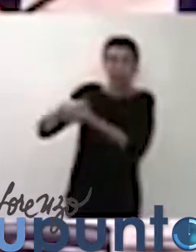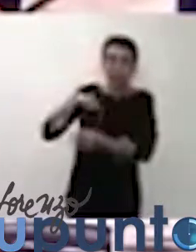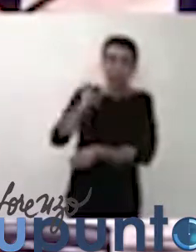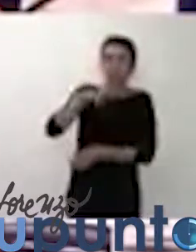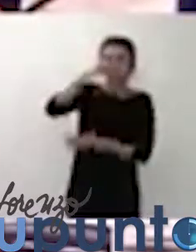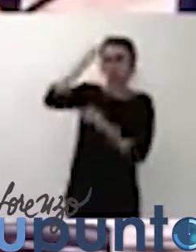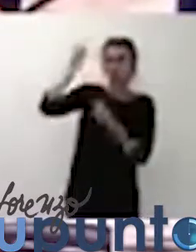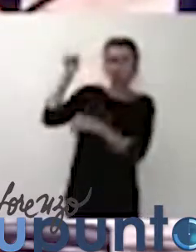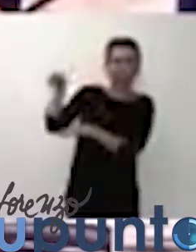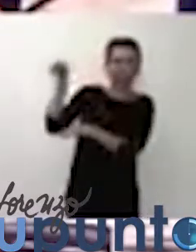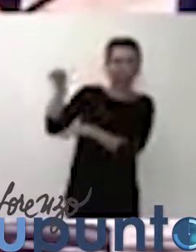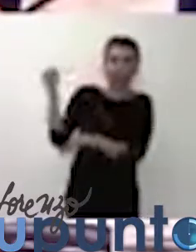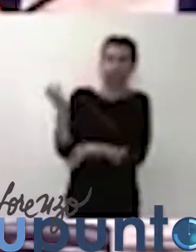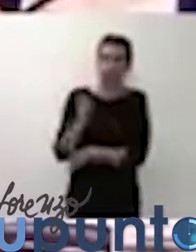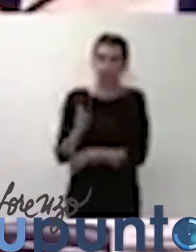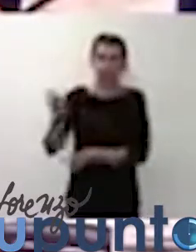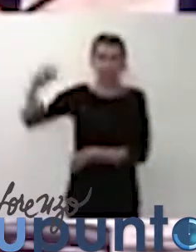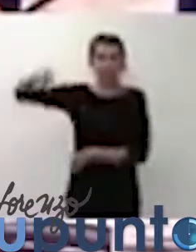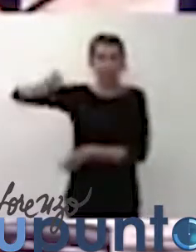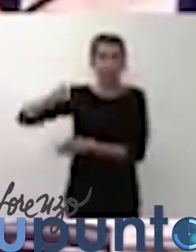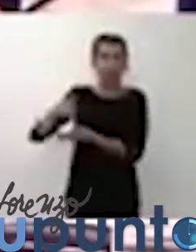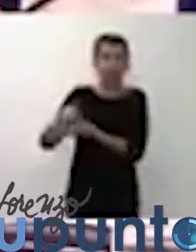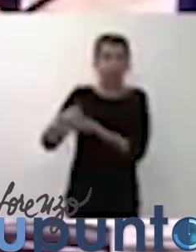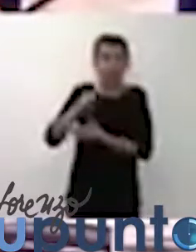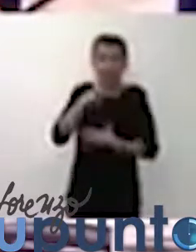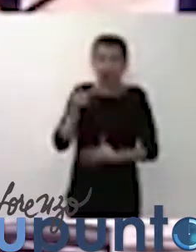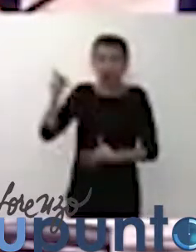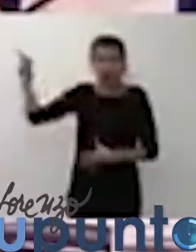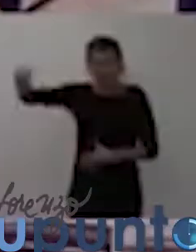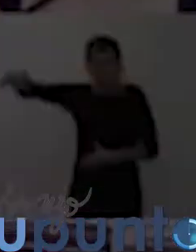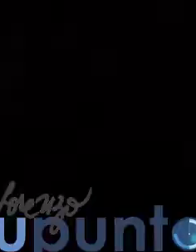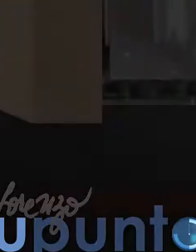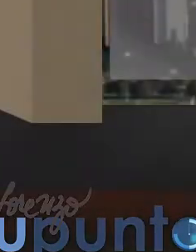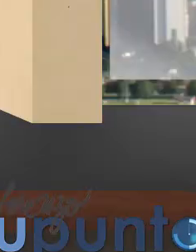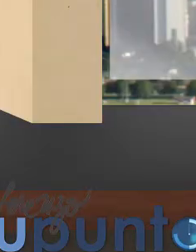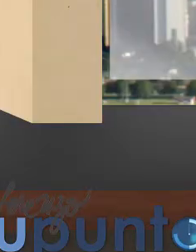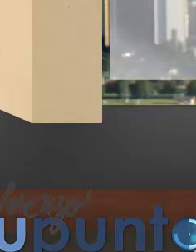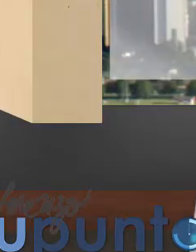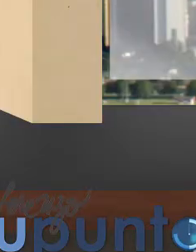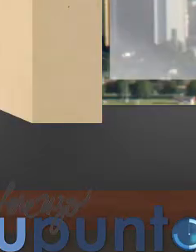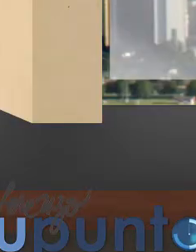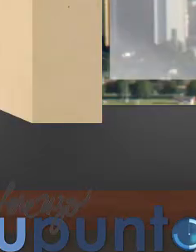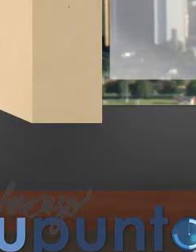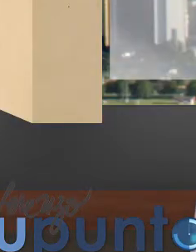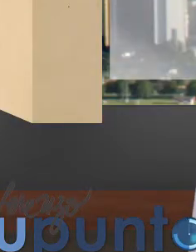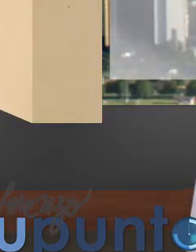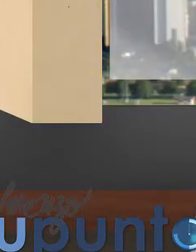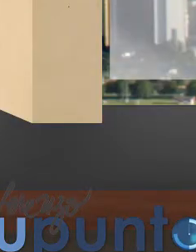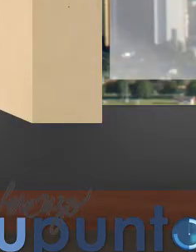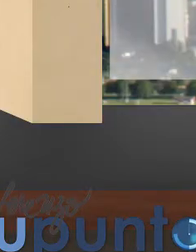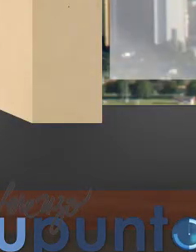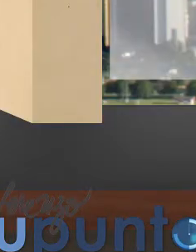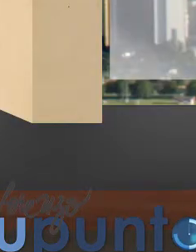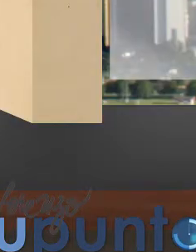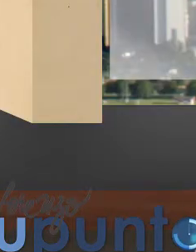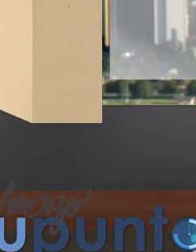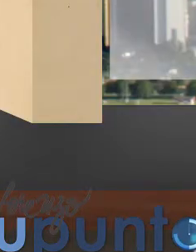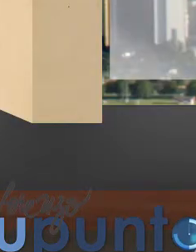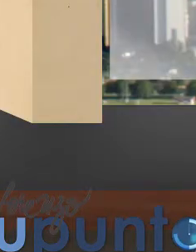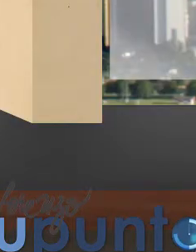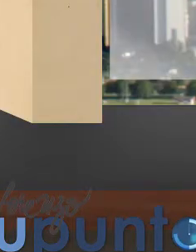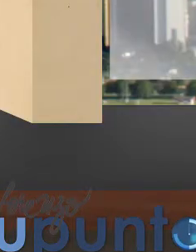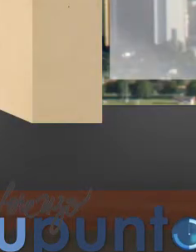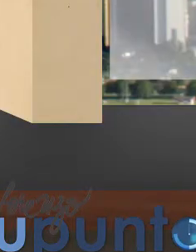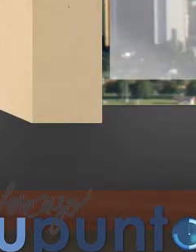piden que ahora son ellos los que están necesitando ayuda. Concluyendo. En este segmento del programa vamos a conversar